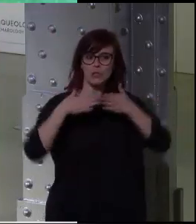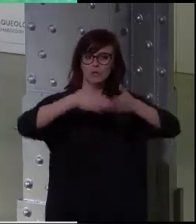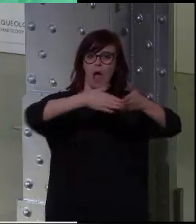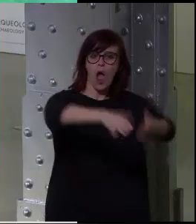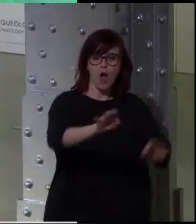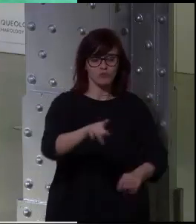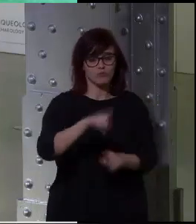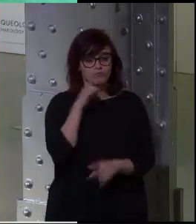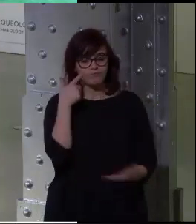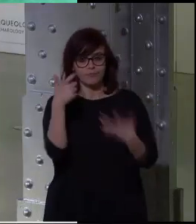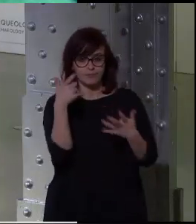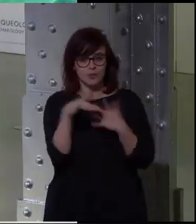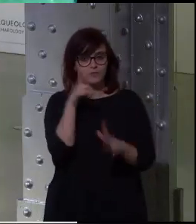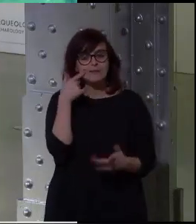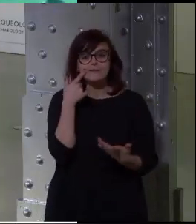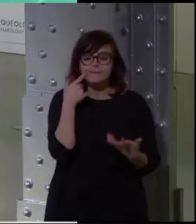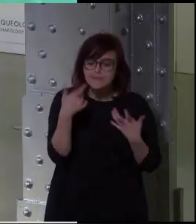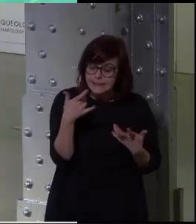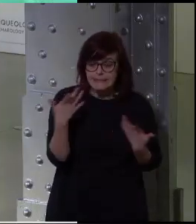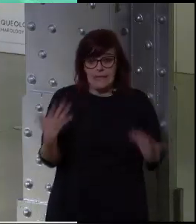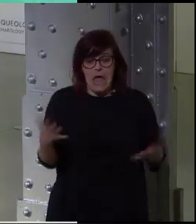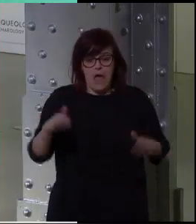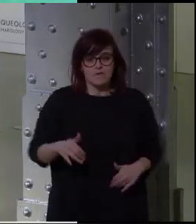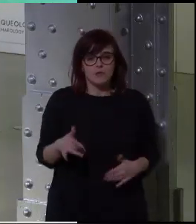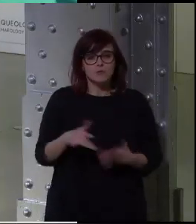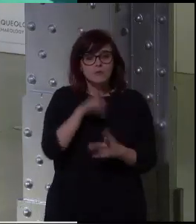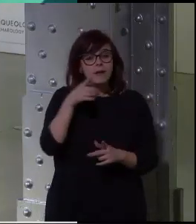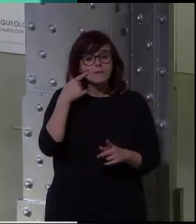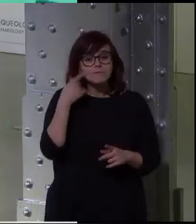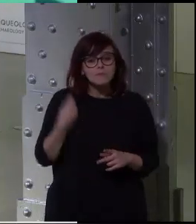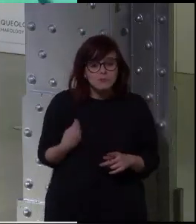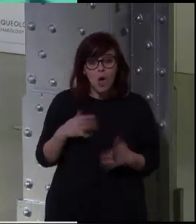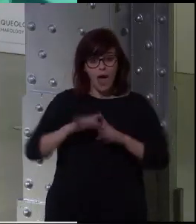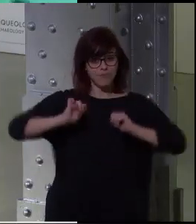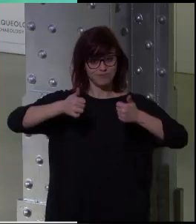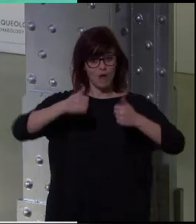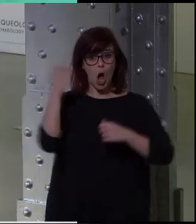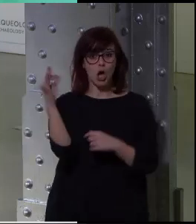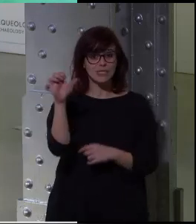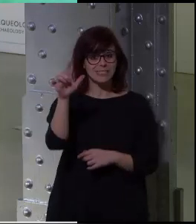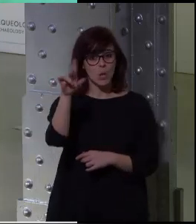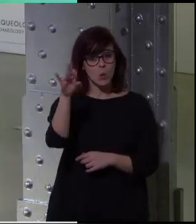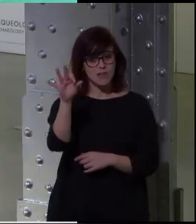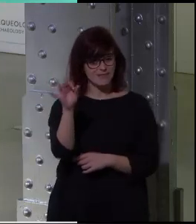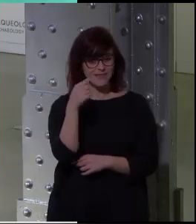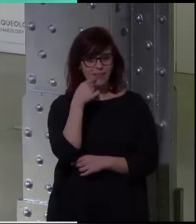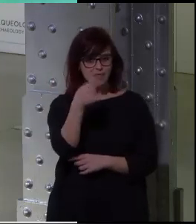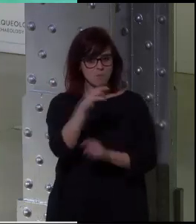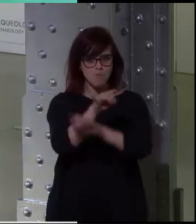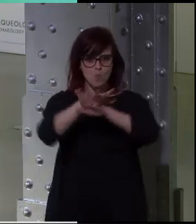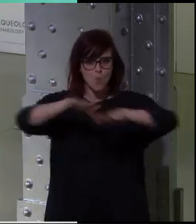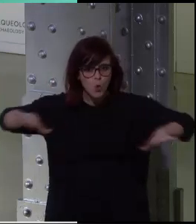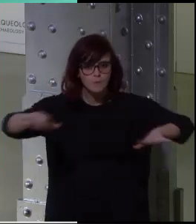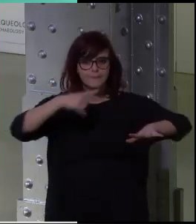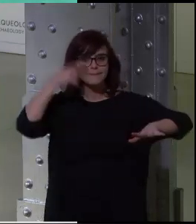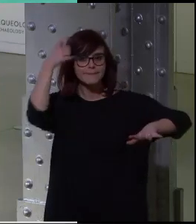barcos. Y bueno, es algo que, como decía antes en la introducción José Luis, pues he intentado transmitir,